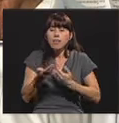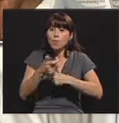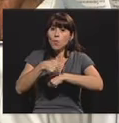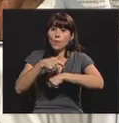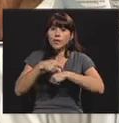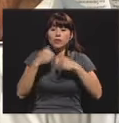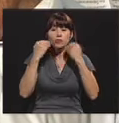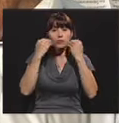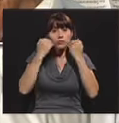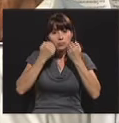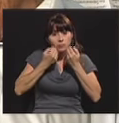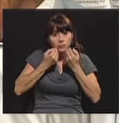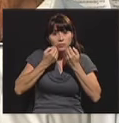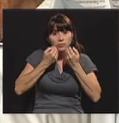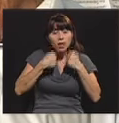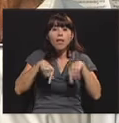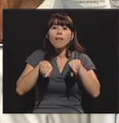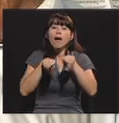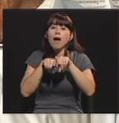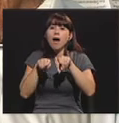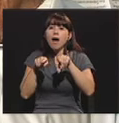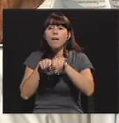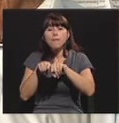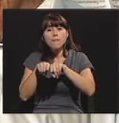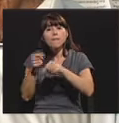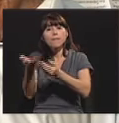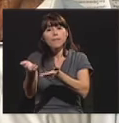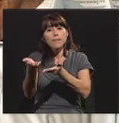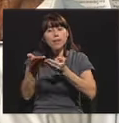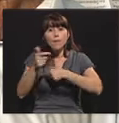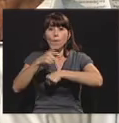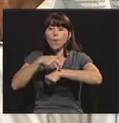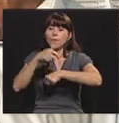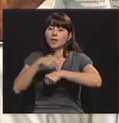momentos tristes, momentos